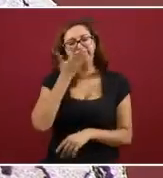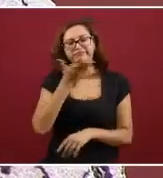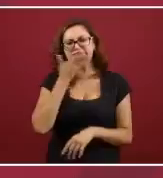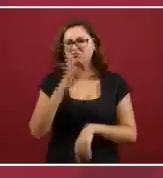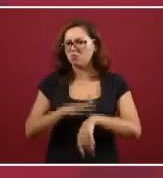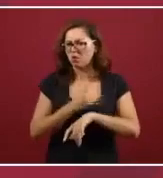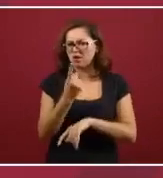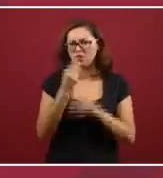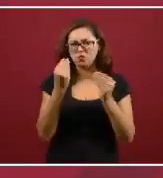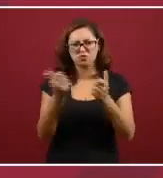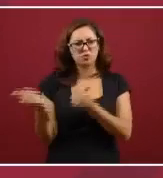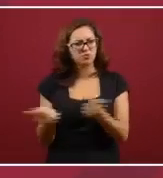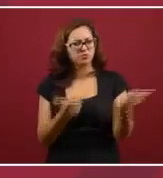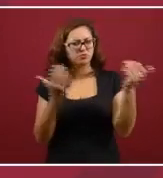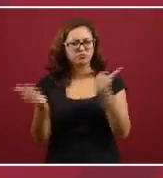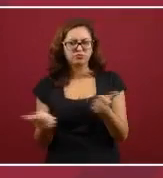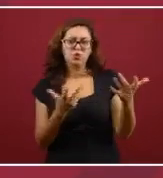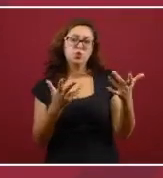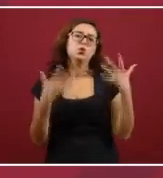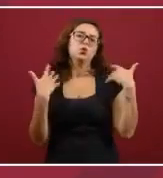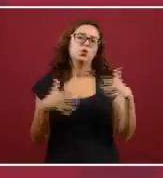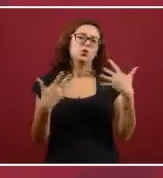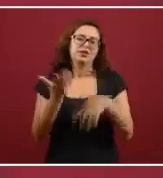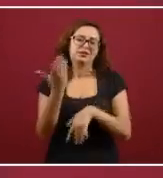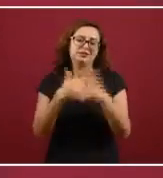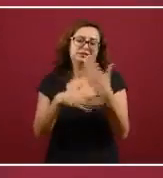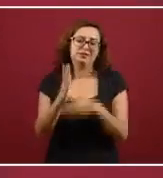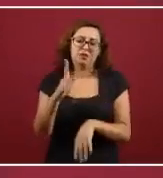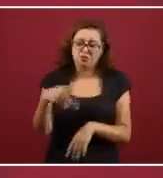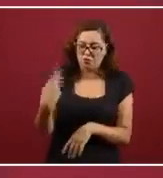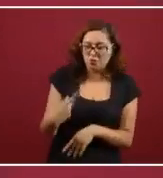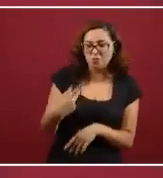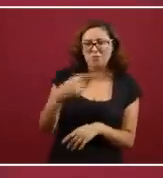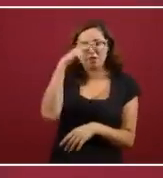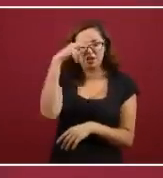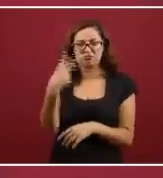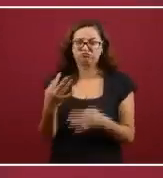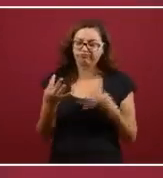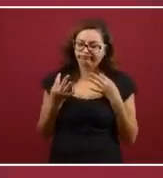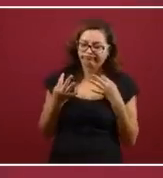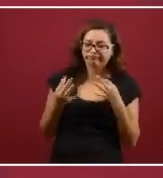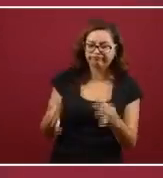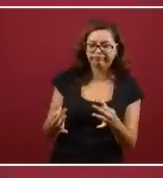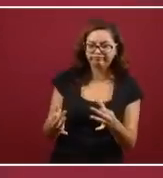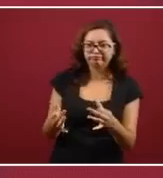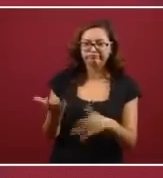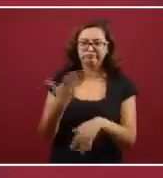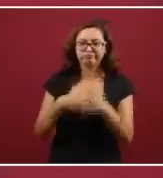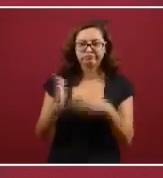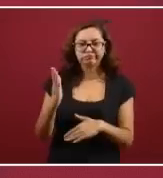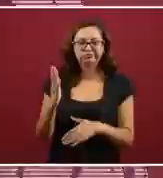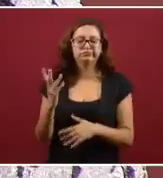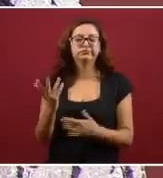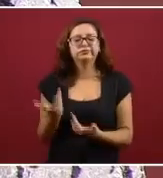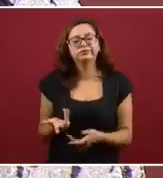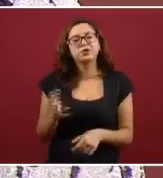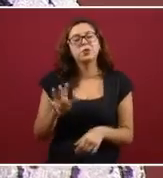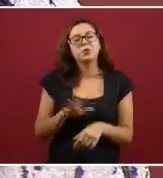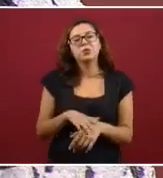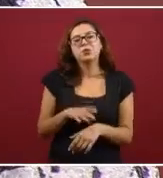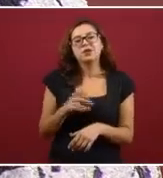concentración? Pues es producto del éxito de los productores mexicanos. ¿Por qué es producto de este éxito? Porque